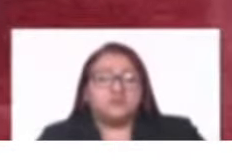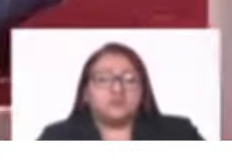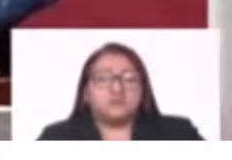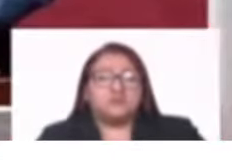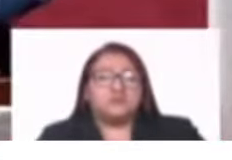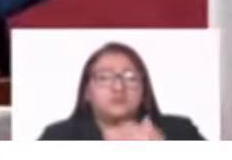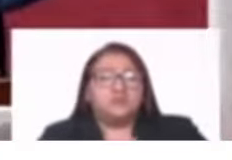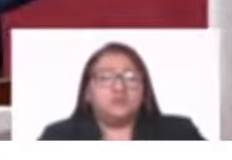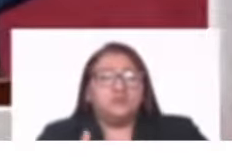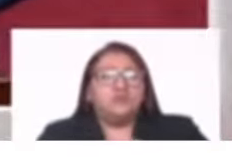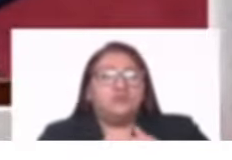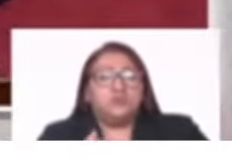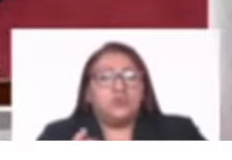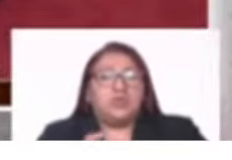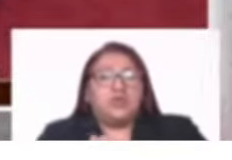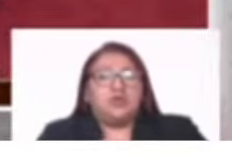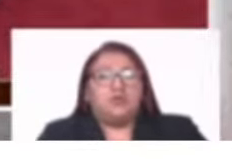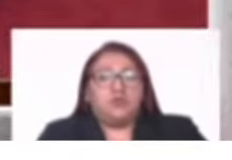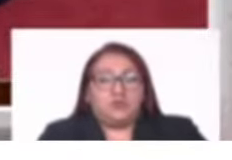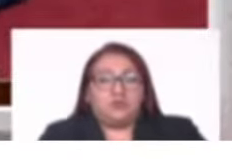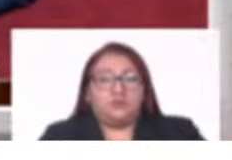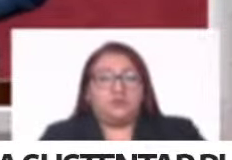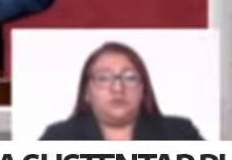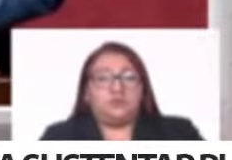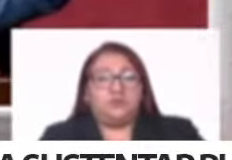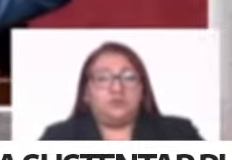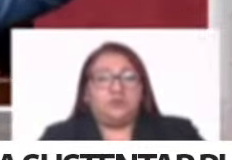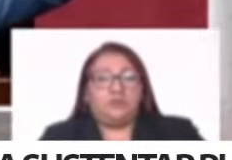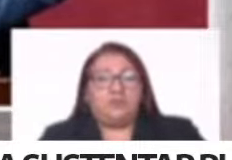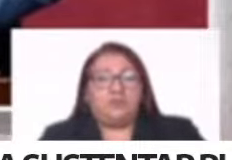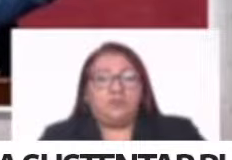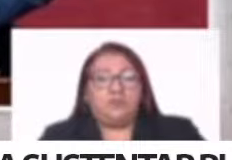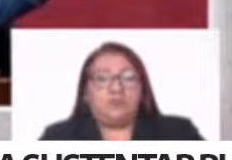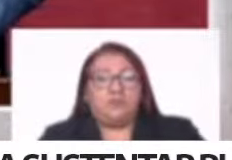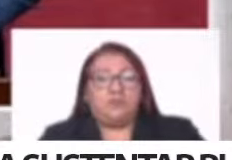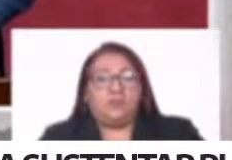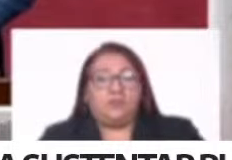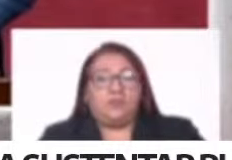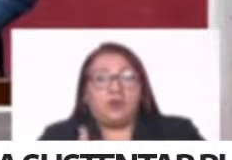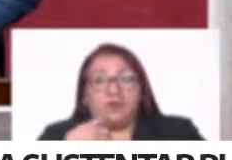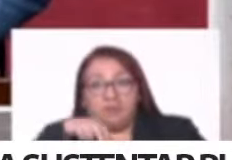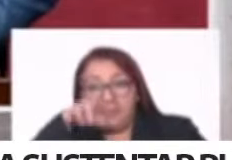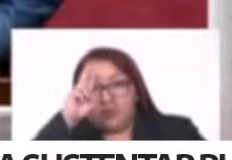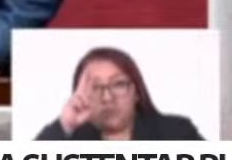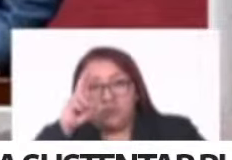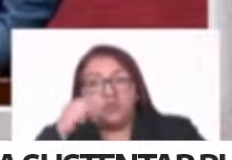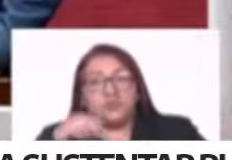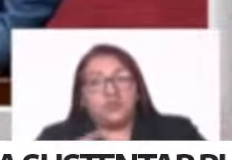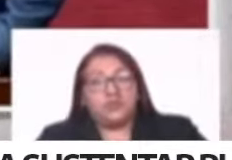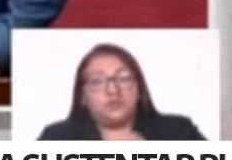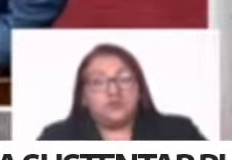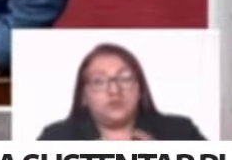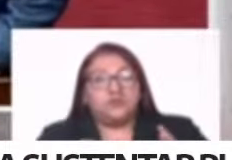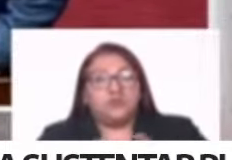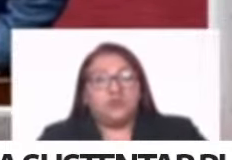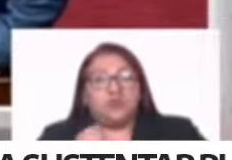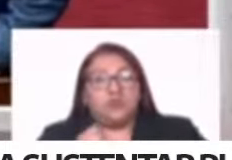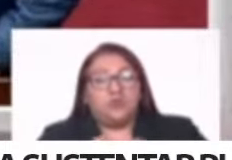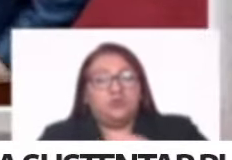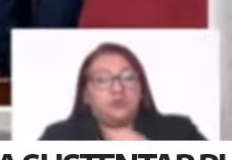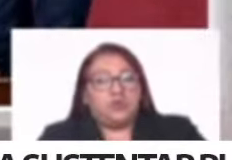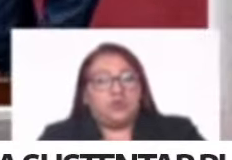hacia un proceso de recuperación sostenido. El Perú ha demostrado un sólido desempeño fiscal en los últimos